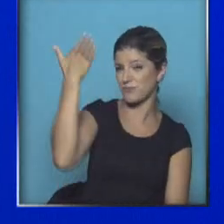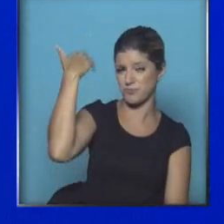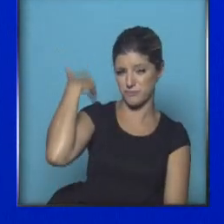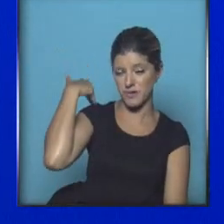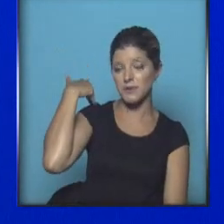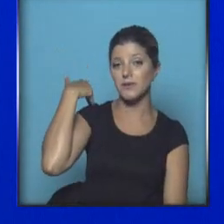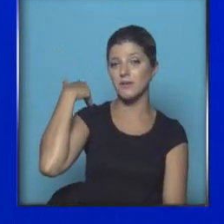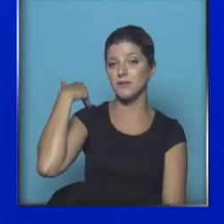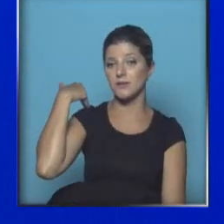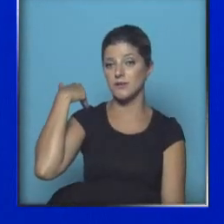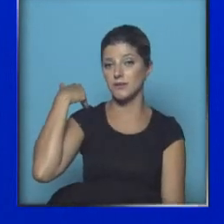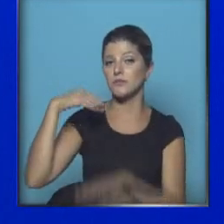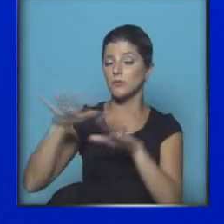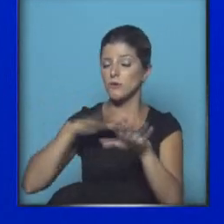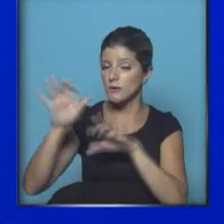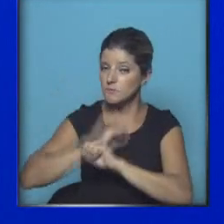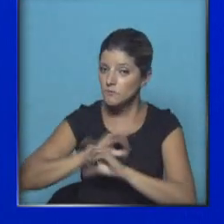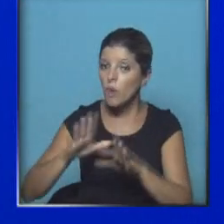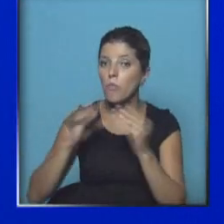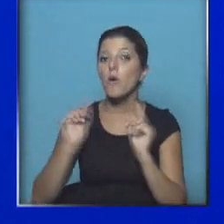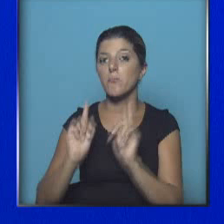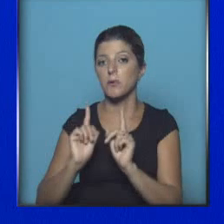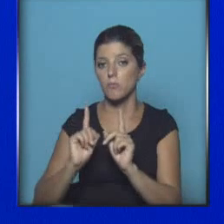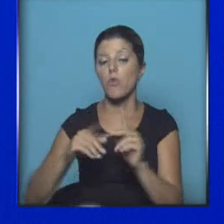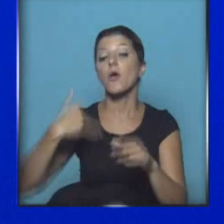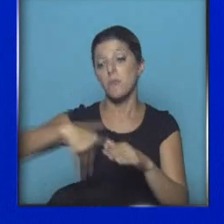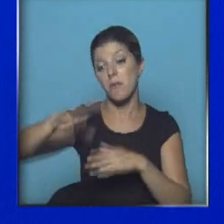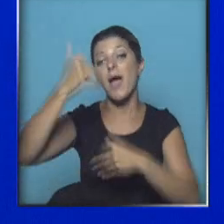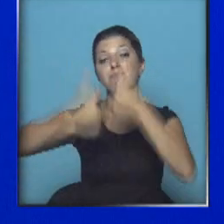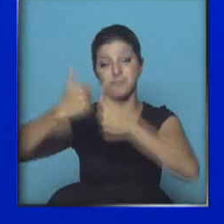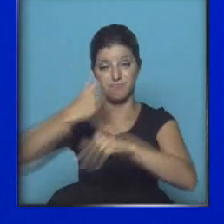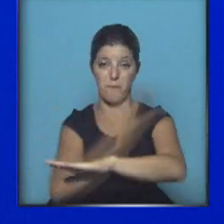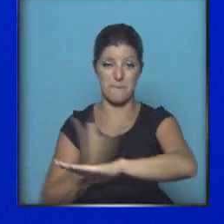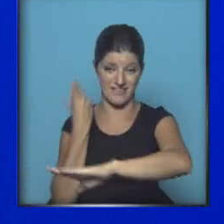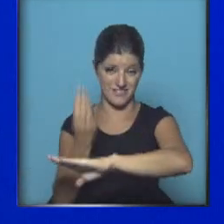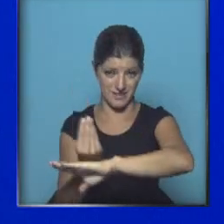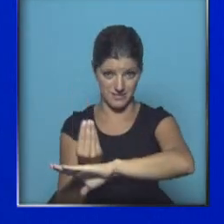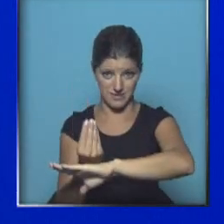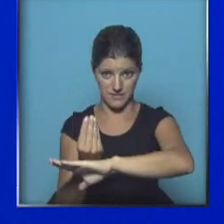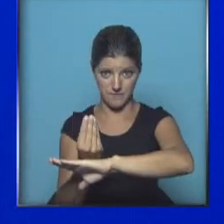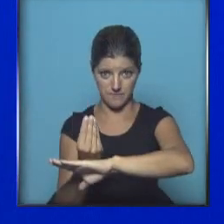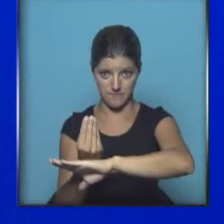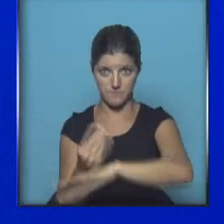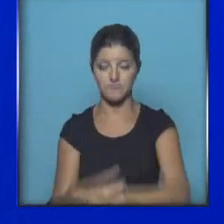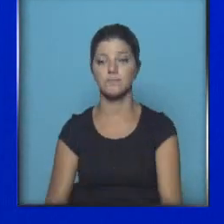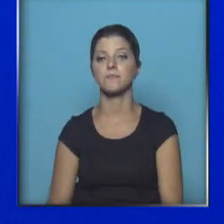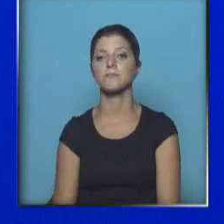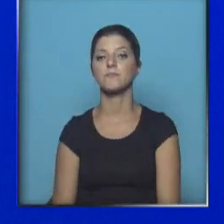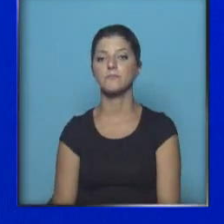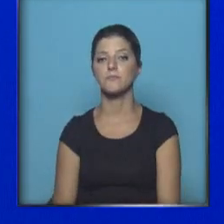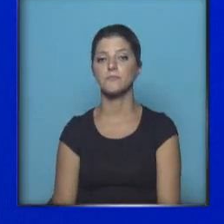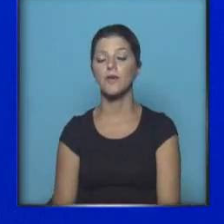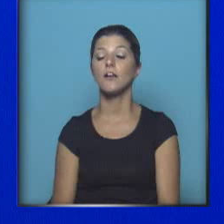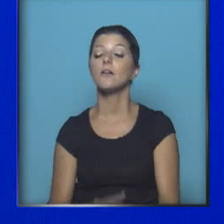muy agudizada por el inminente proceso electoral. Y allí, digamos,